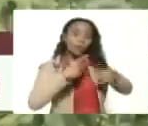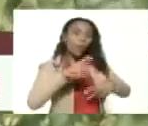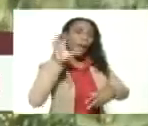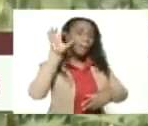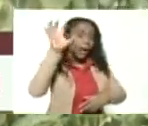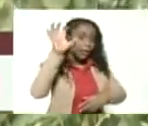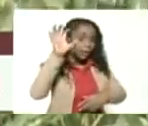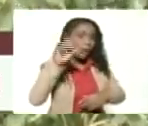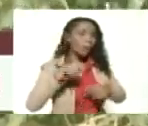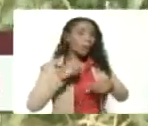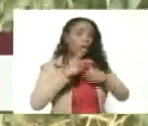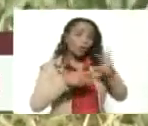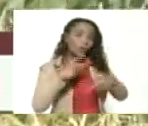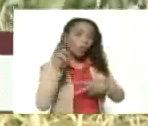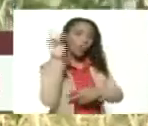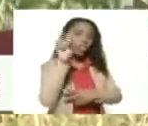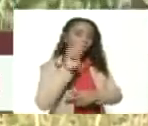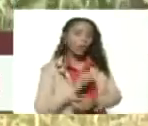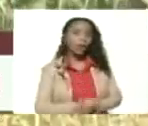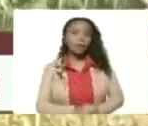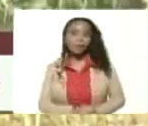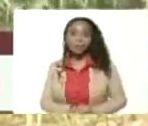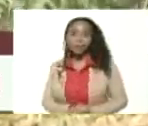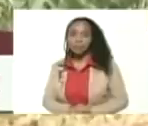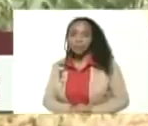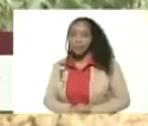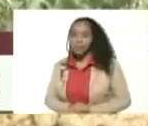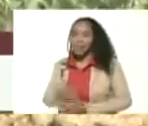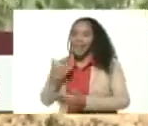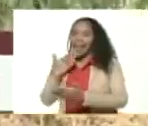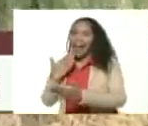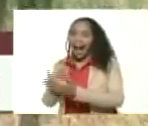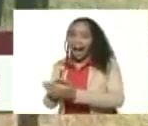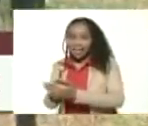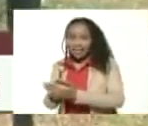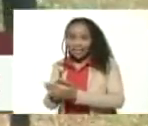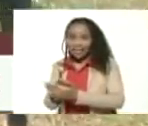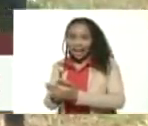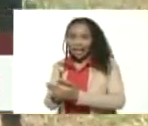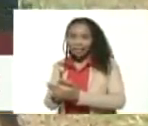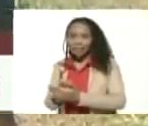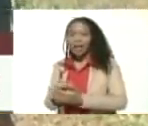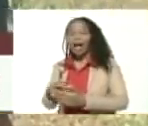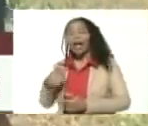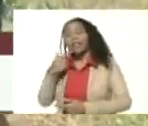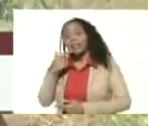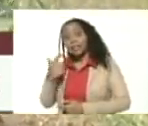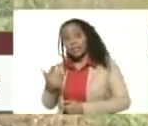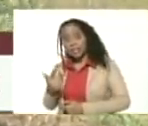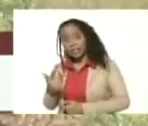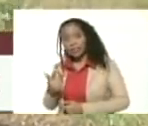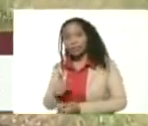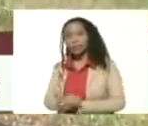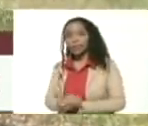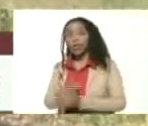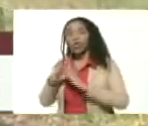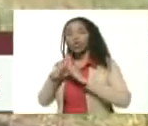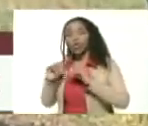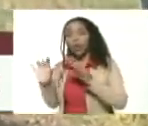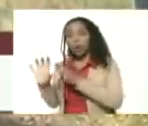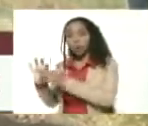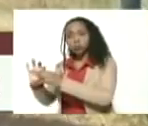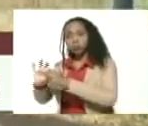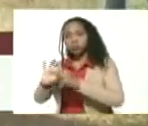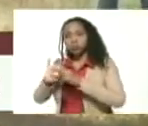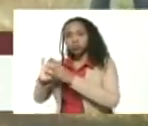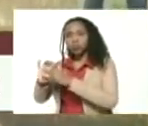seguimos produciendo por Venezuela. Gracias, César. Sí, es indispensable decirlo. Además que toda la unificación